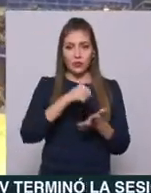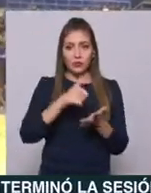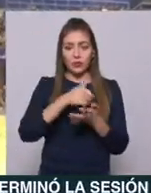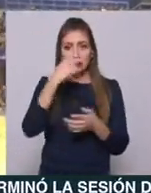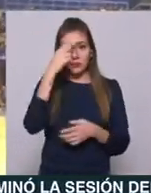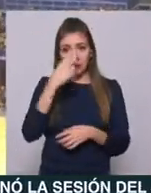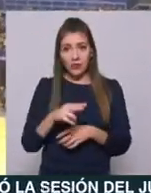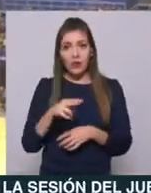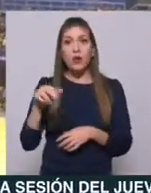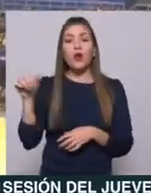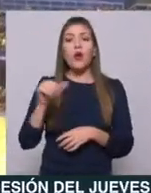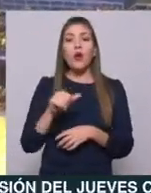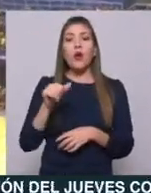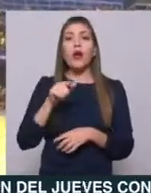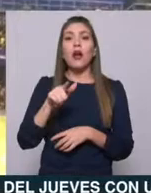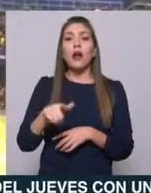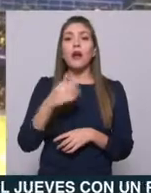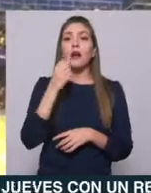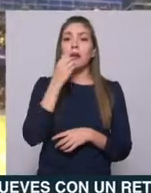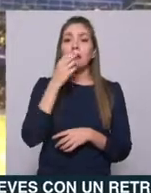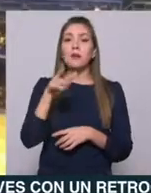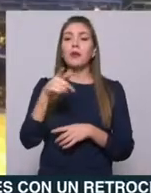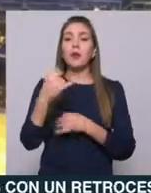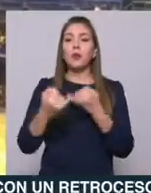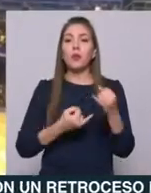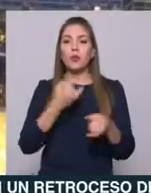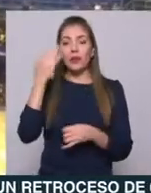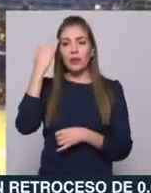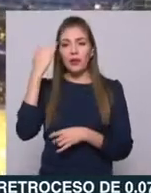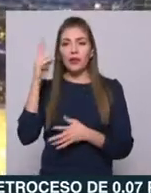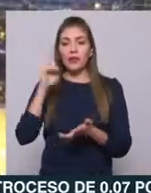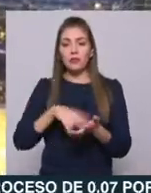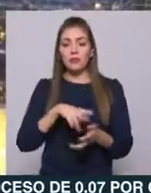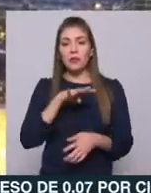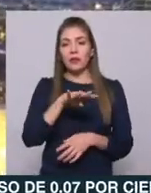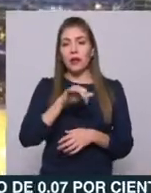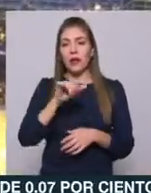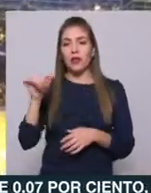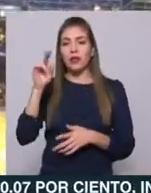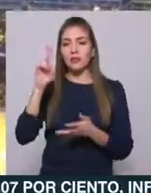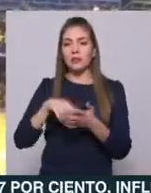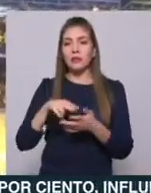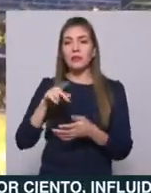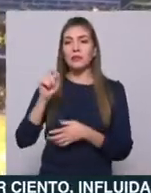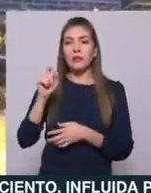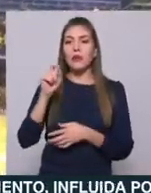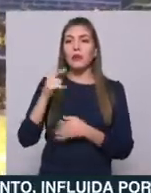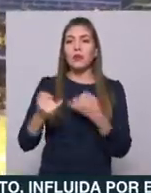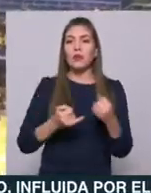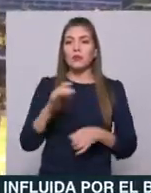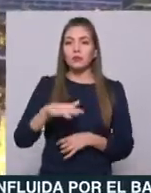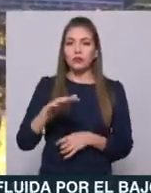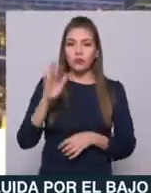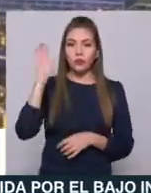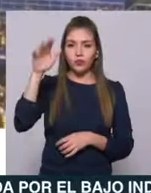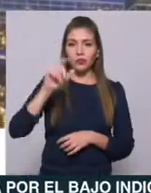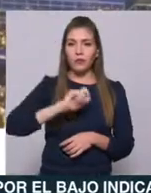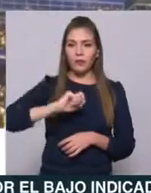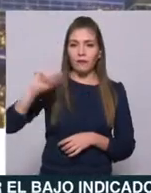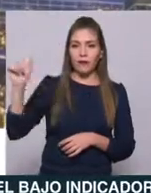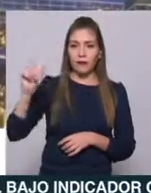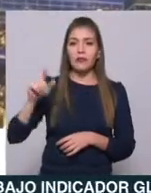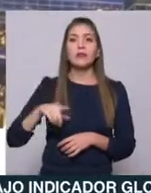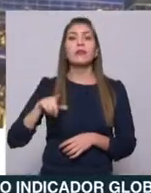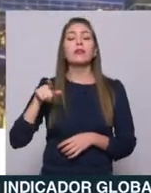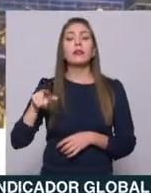día de hoy están haciendo su debut en la temporada 2019-2020 de la Liga Nacional de Baloncesto Profesional. Cabe destacar que los capitanes